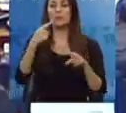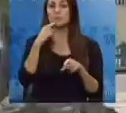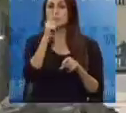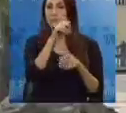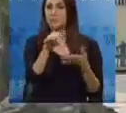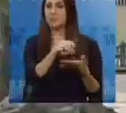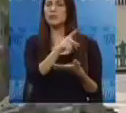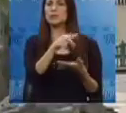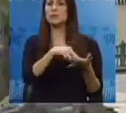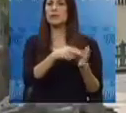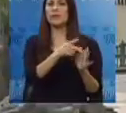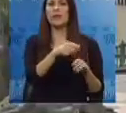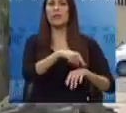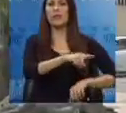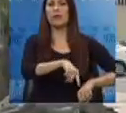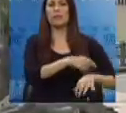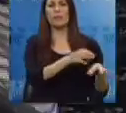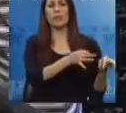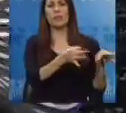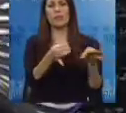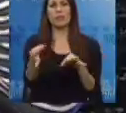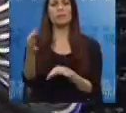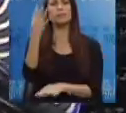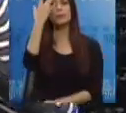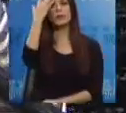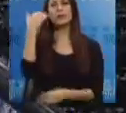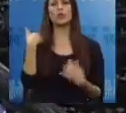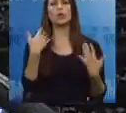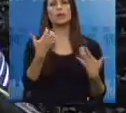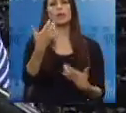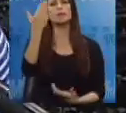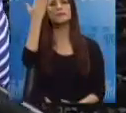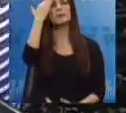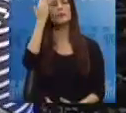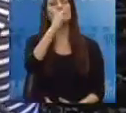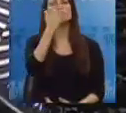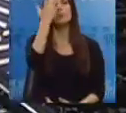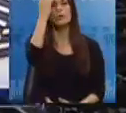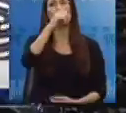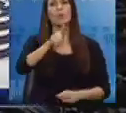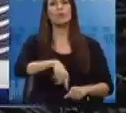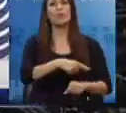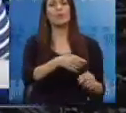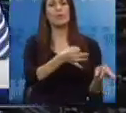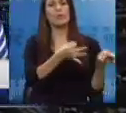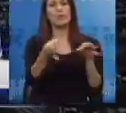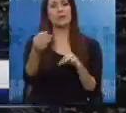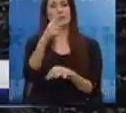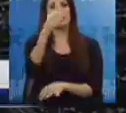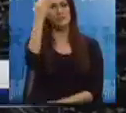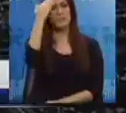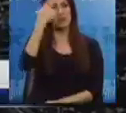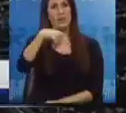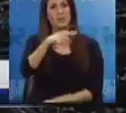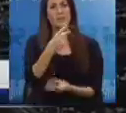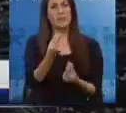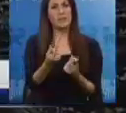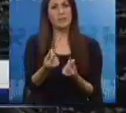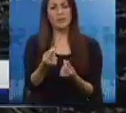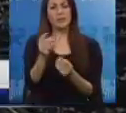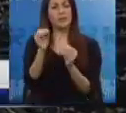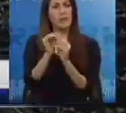la celeridad del organismo dentro de la investigación. Quiero saber, a ciencia cierta, a qué se debe esa demora, sabiendo además que este es un